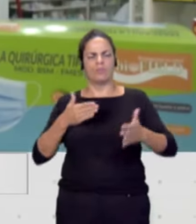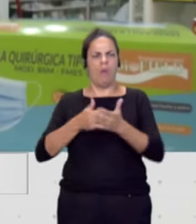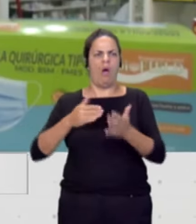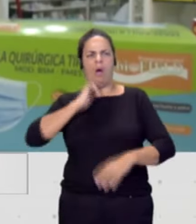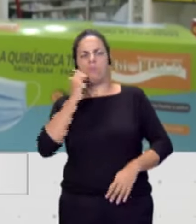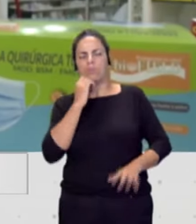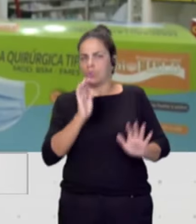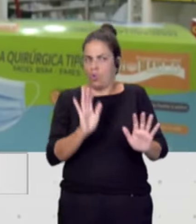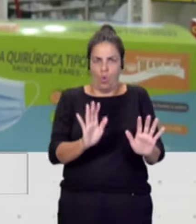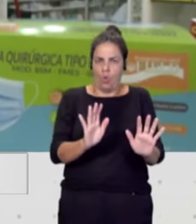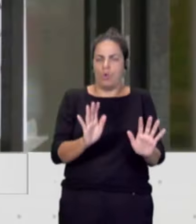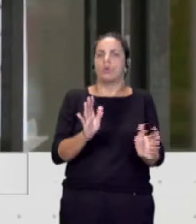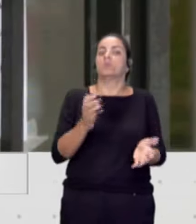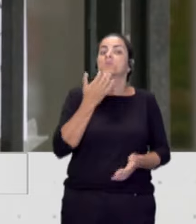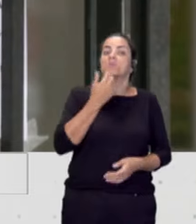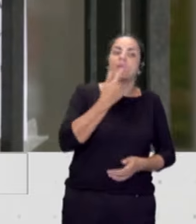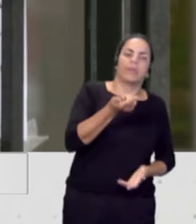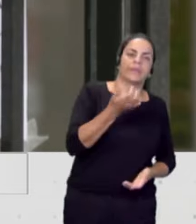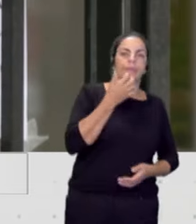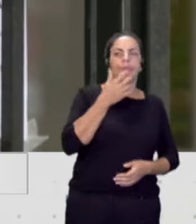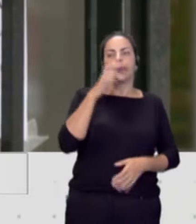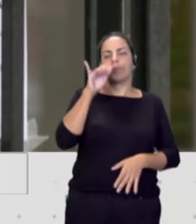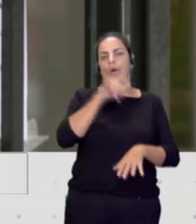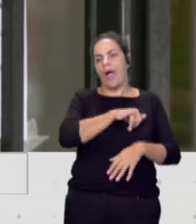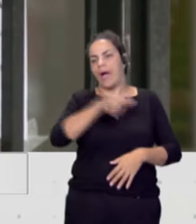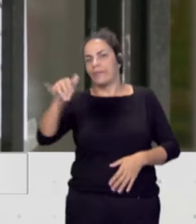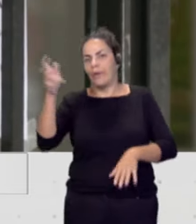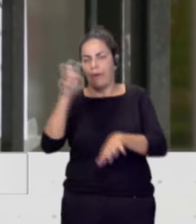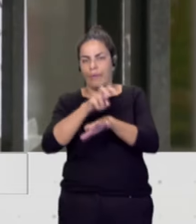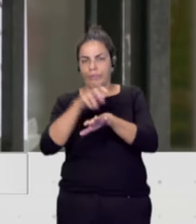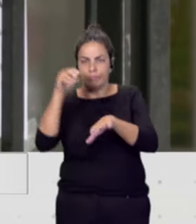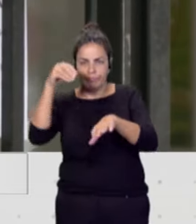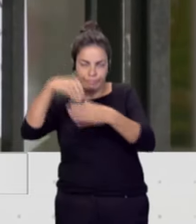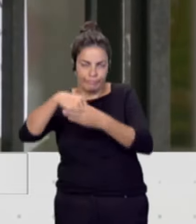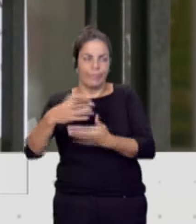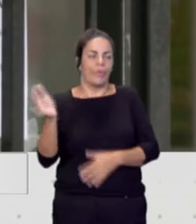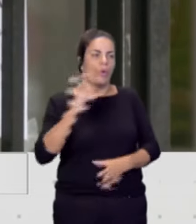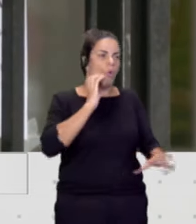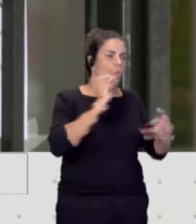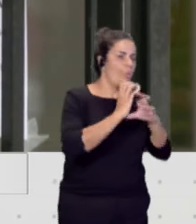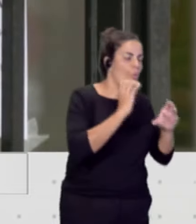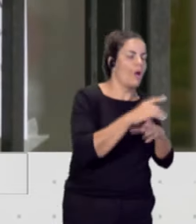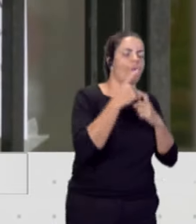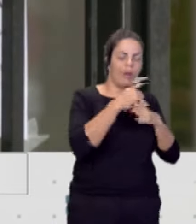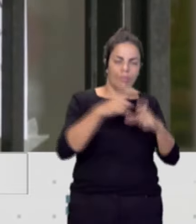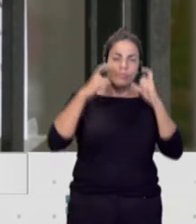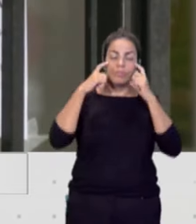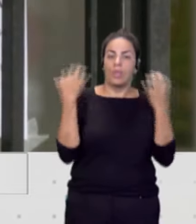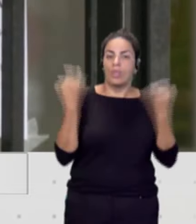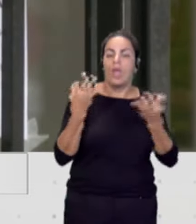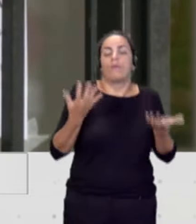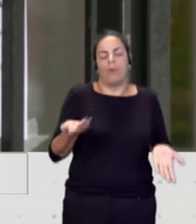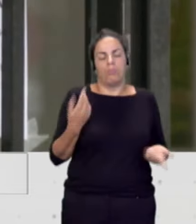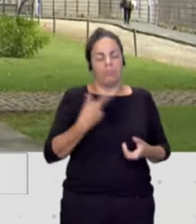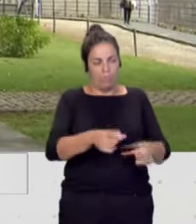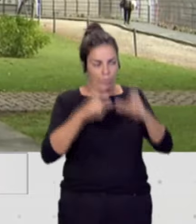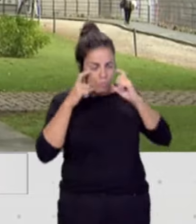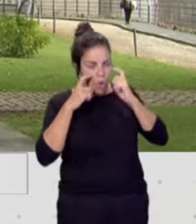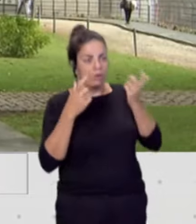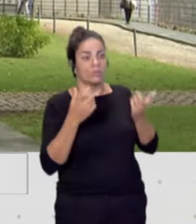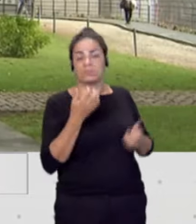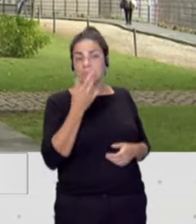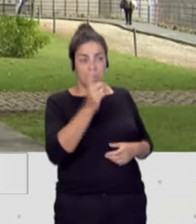Si te dicen que para ir en un avión o para ir en una guagua, sobre todo si va llena, te la debes de poner, pues te la pones. Que no te la pones, ese es tu problema.